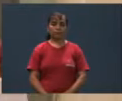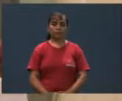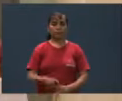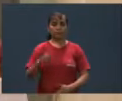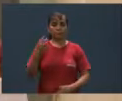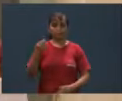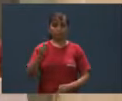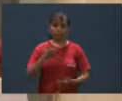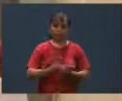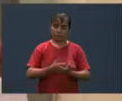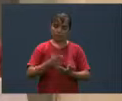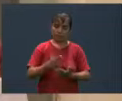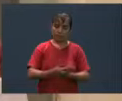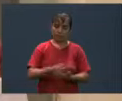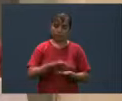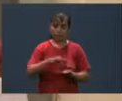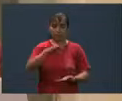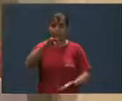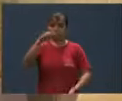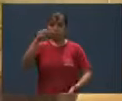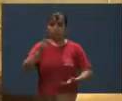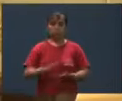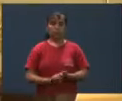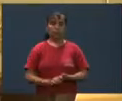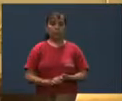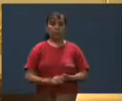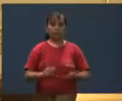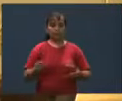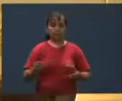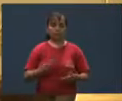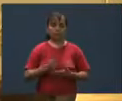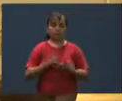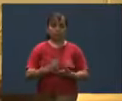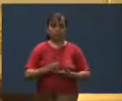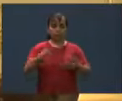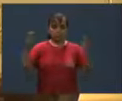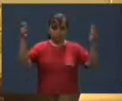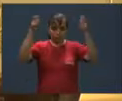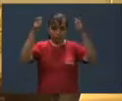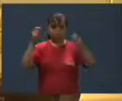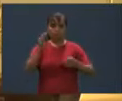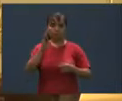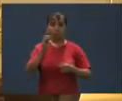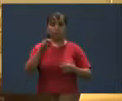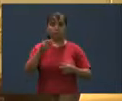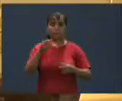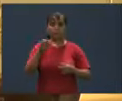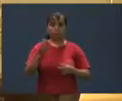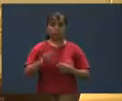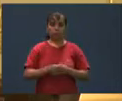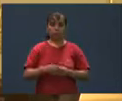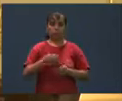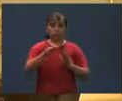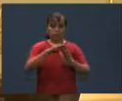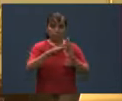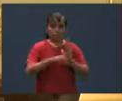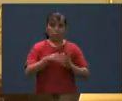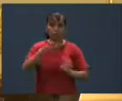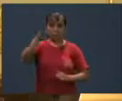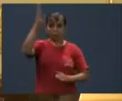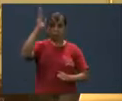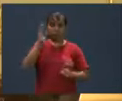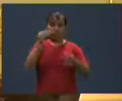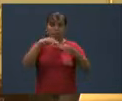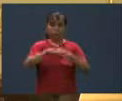Para que la riqueza espiritual de los escritos de San Bernardo y de intérprete de los misterios de Dios se difunda entre